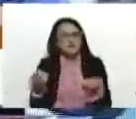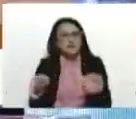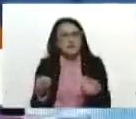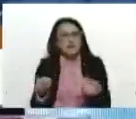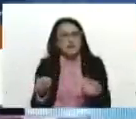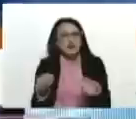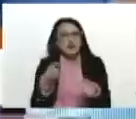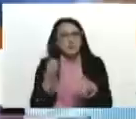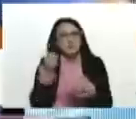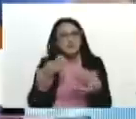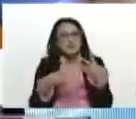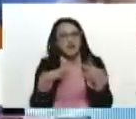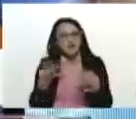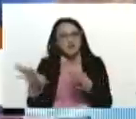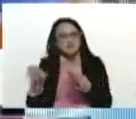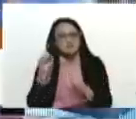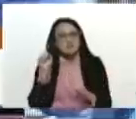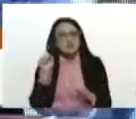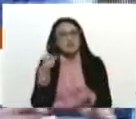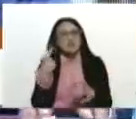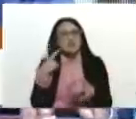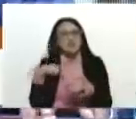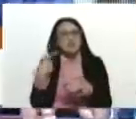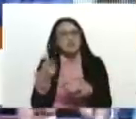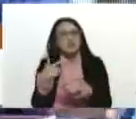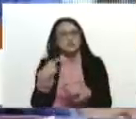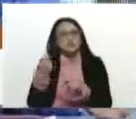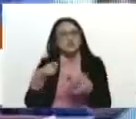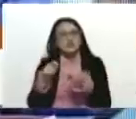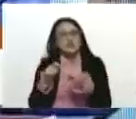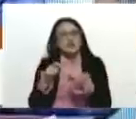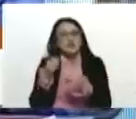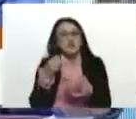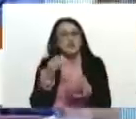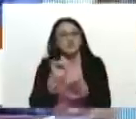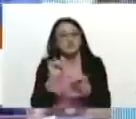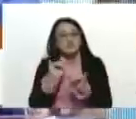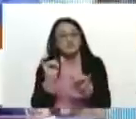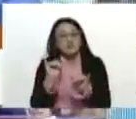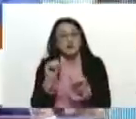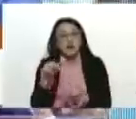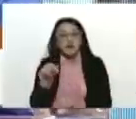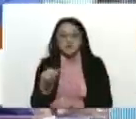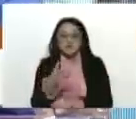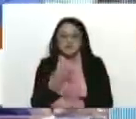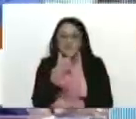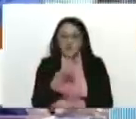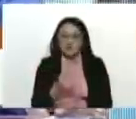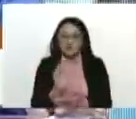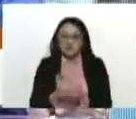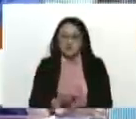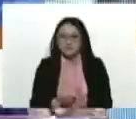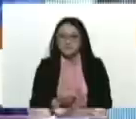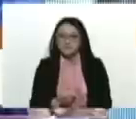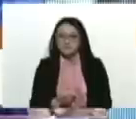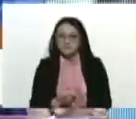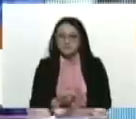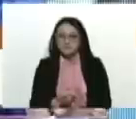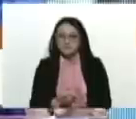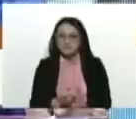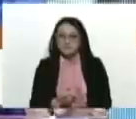llevamos la materia prima y después te vendemos el producto terminado así la vida dijéramos aquí en Venezuela es un jamón